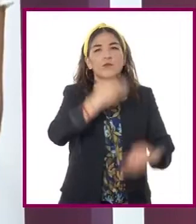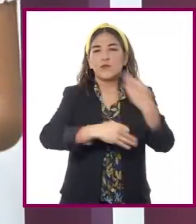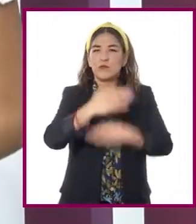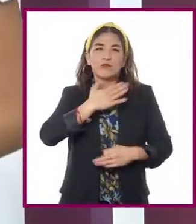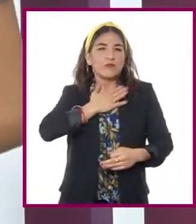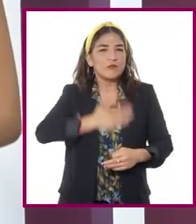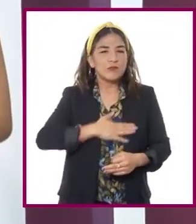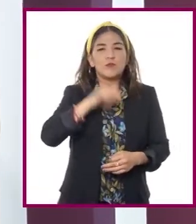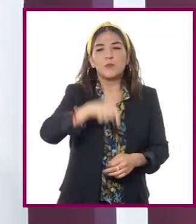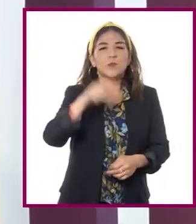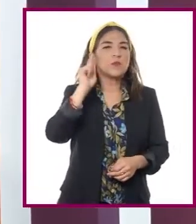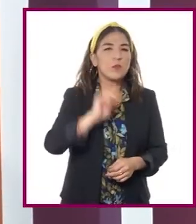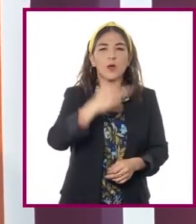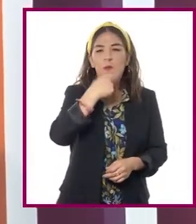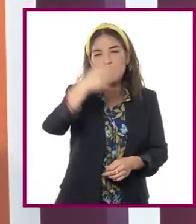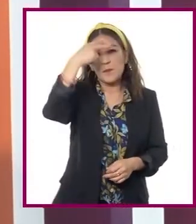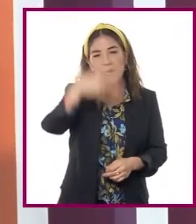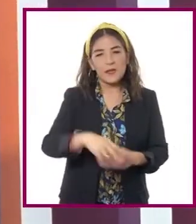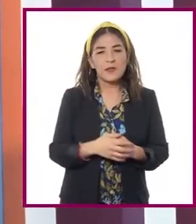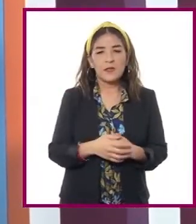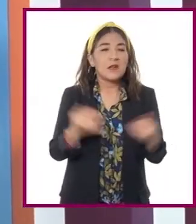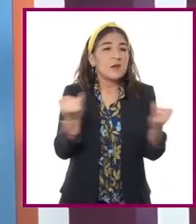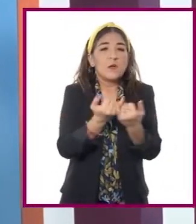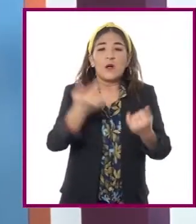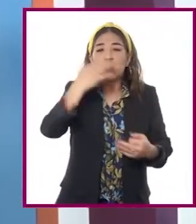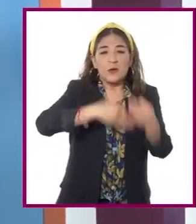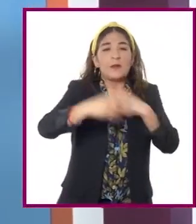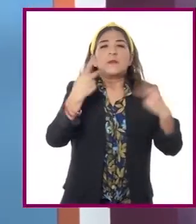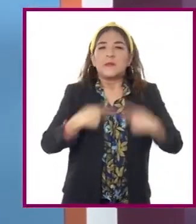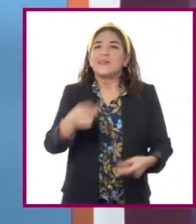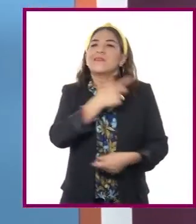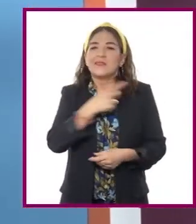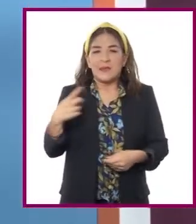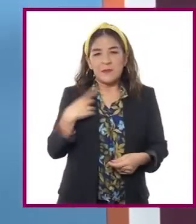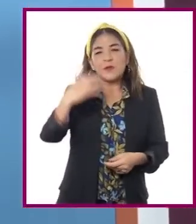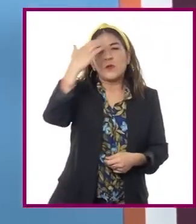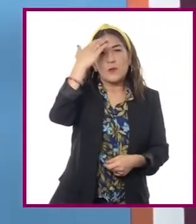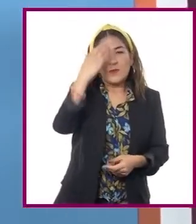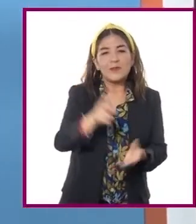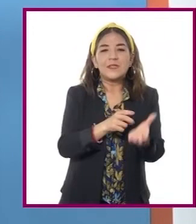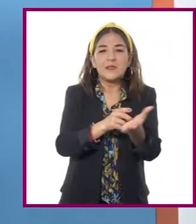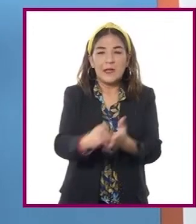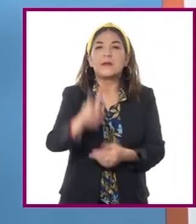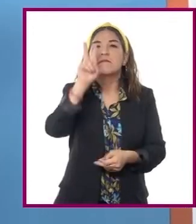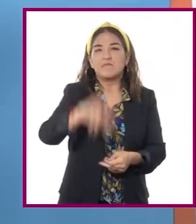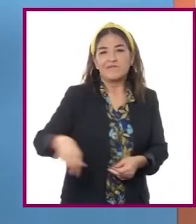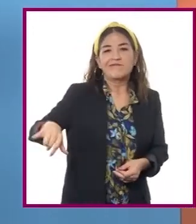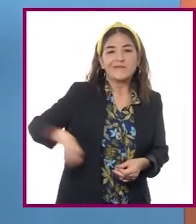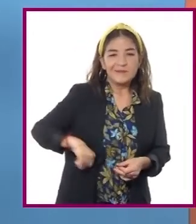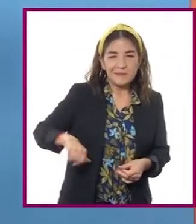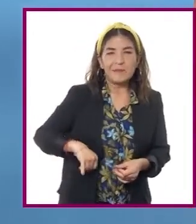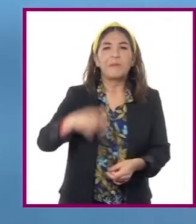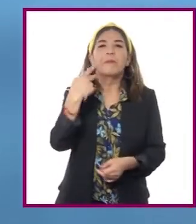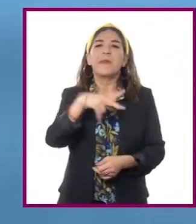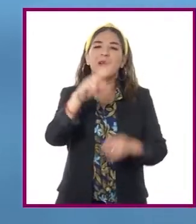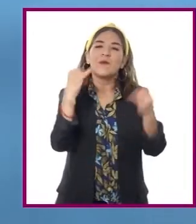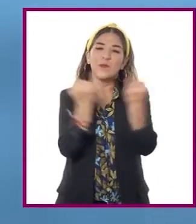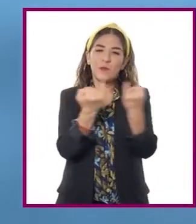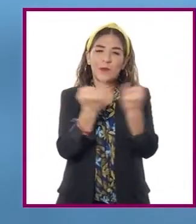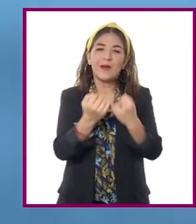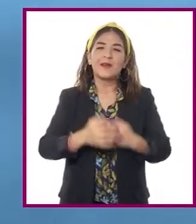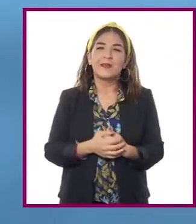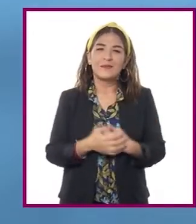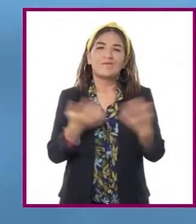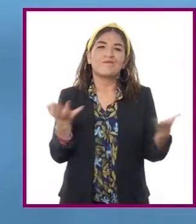mexicanos. Todas las personas deberíamos conocer nuestros derechos. Es muy interesante, pero también es